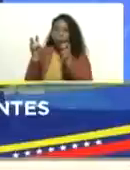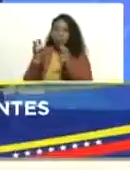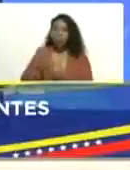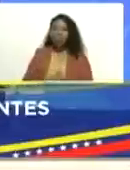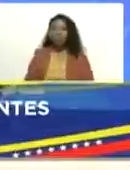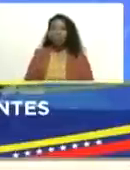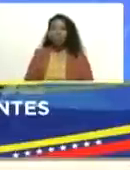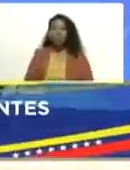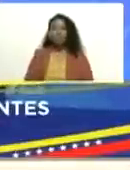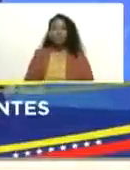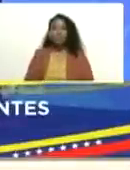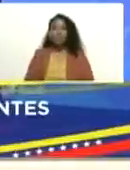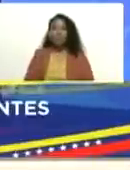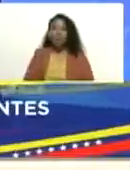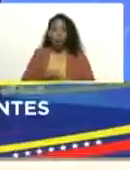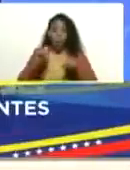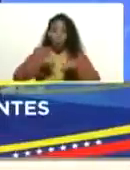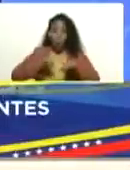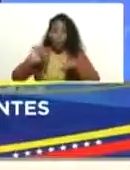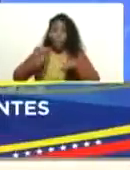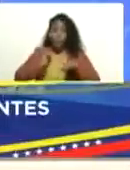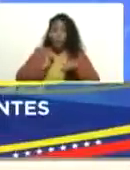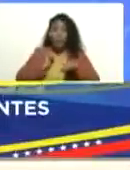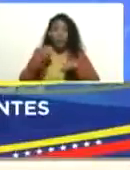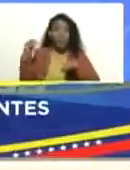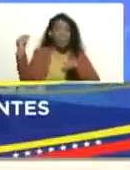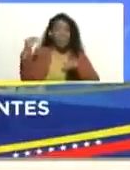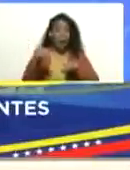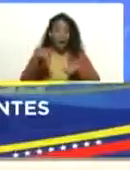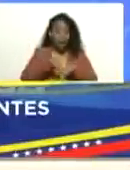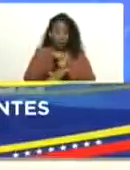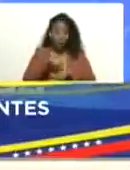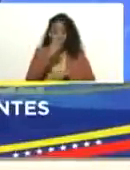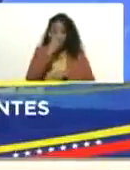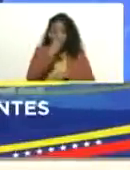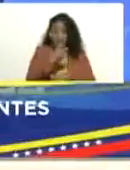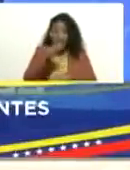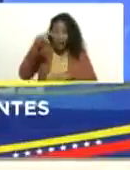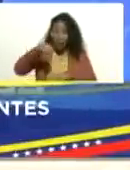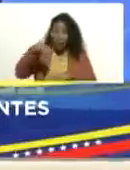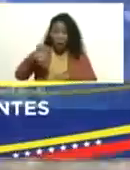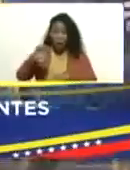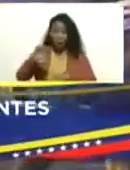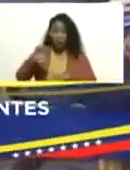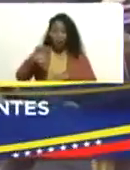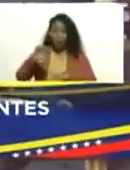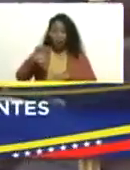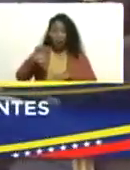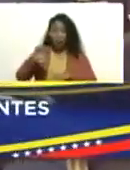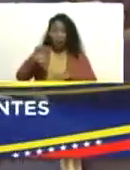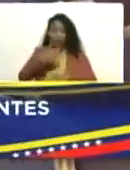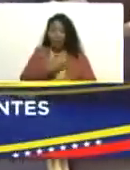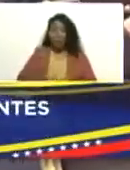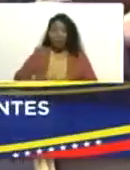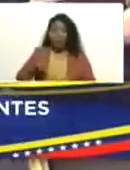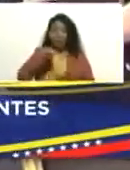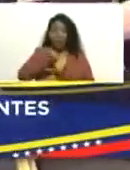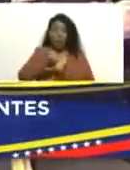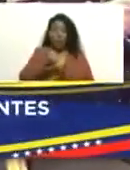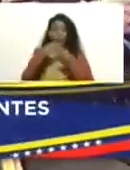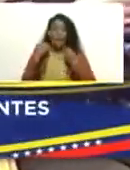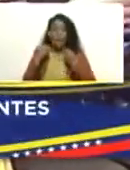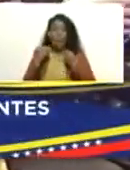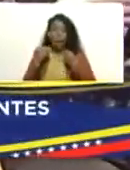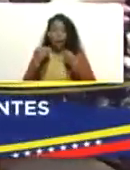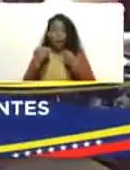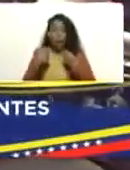Tenemos que aprovechar al máximo, ministros, estas horas de esta visita histórica para concluir las negociaciones